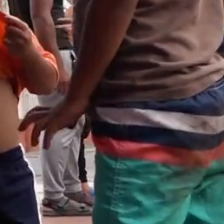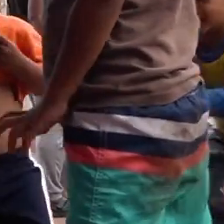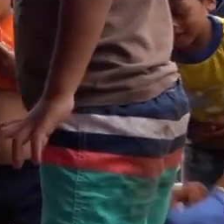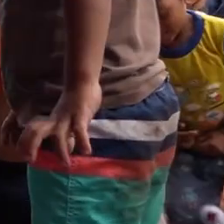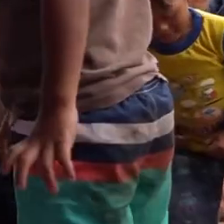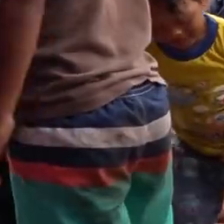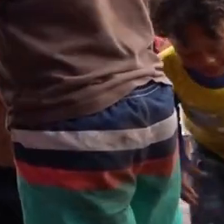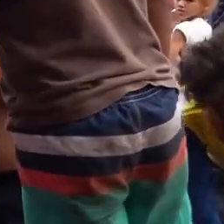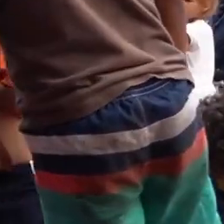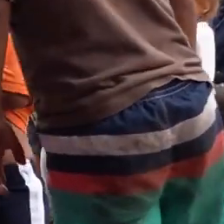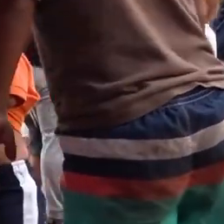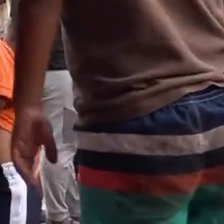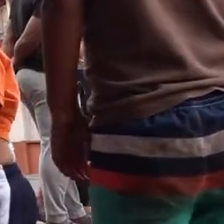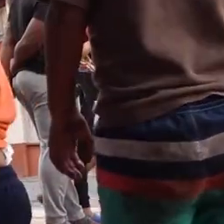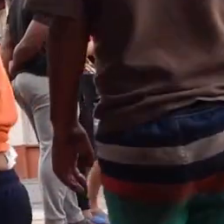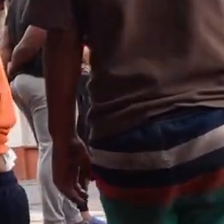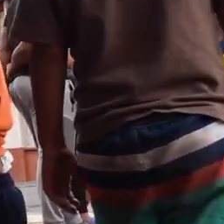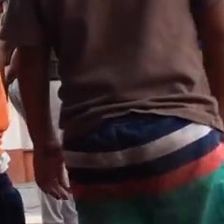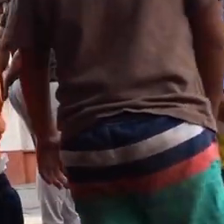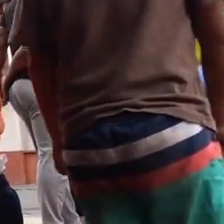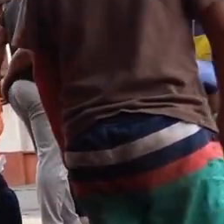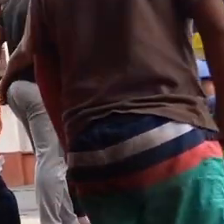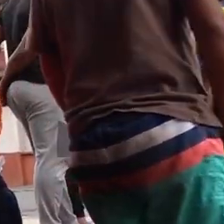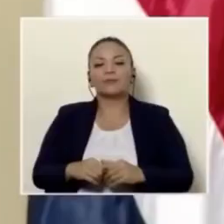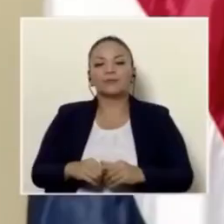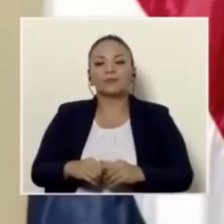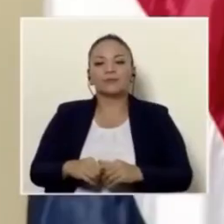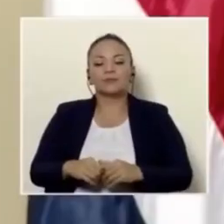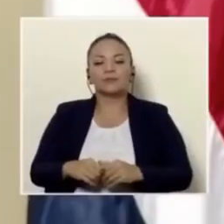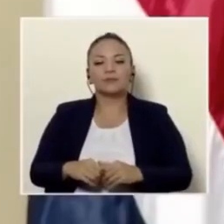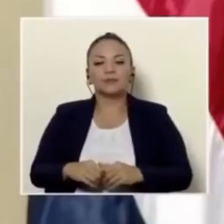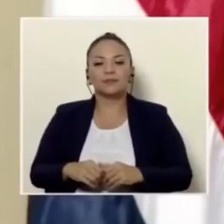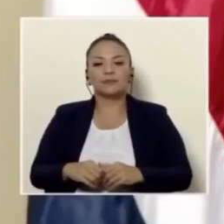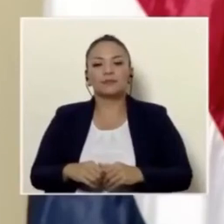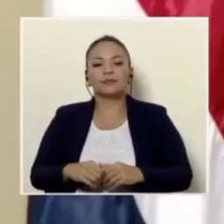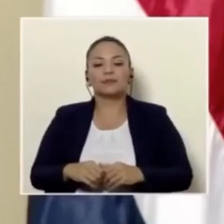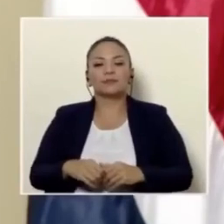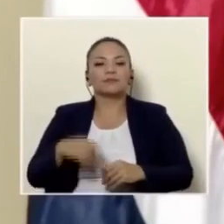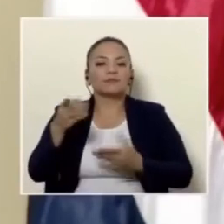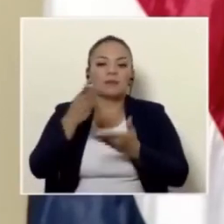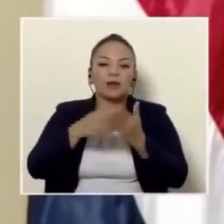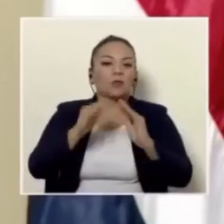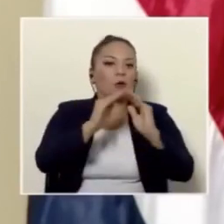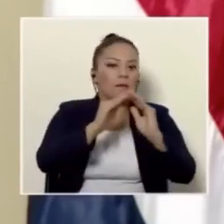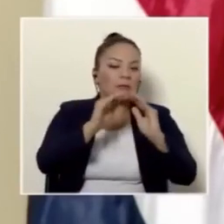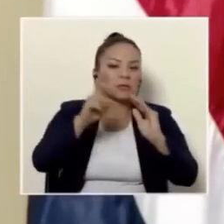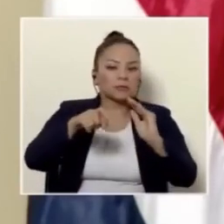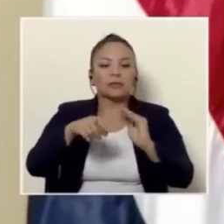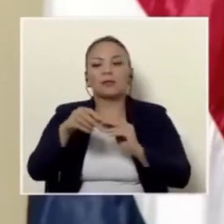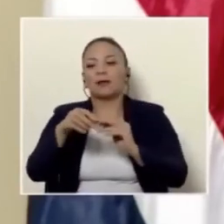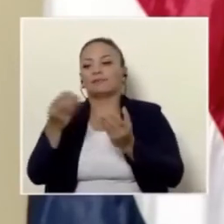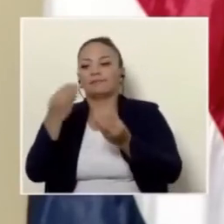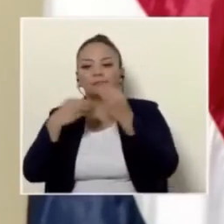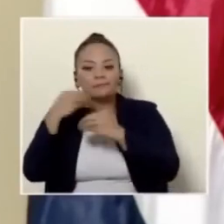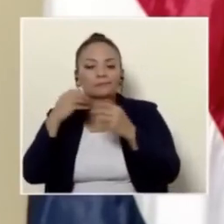Chávez implementó un plan para brindarles apoyo mediante el alojamientos alimentación asistencia